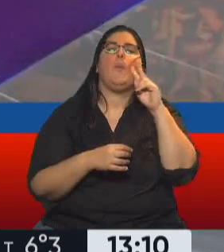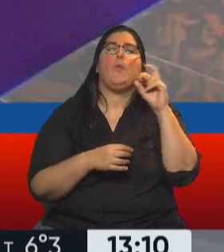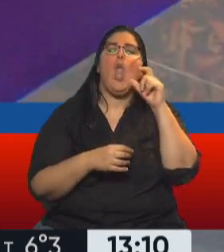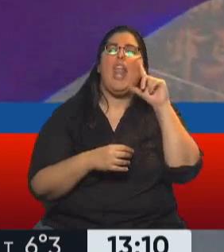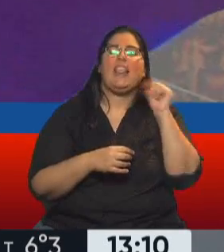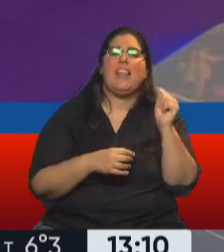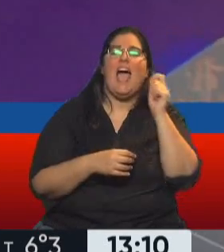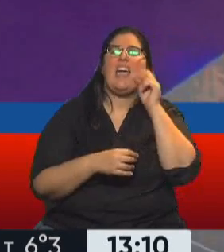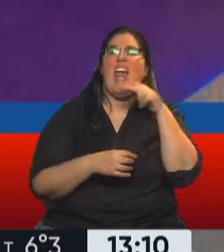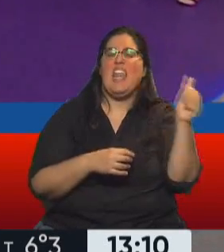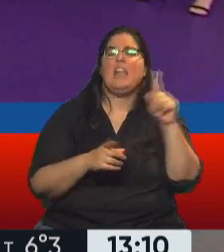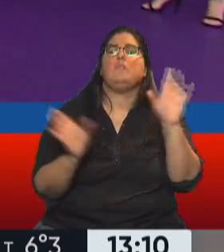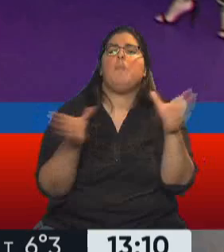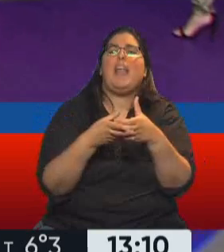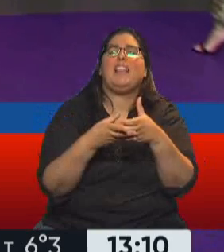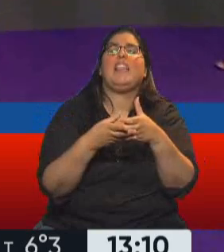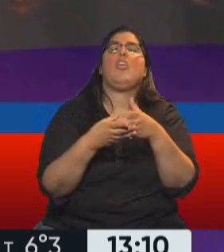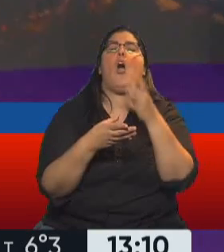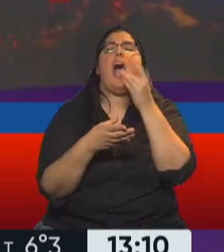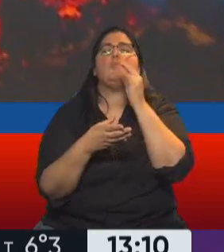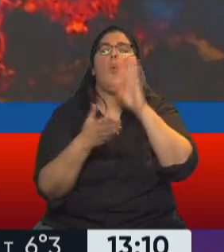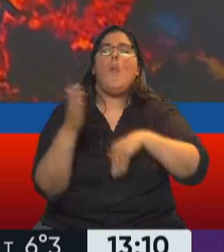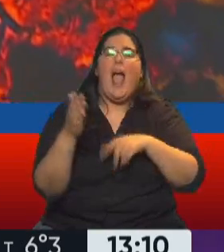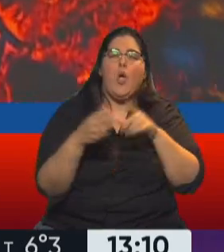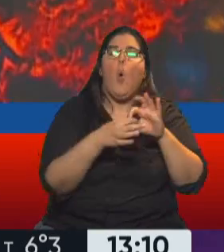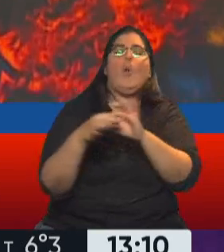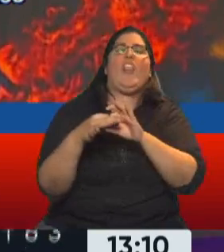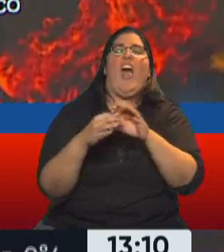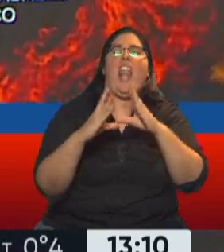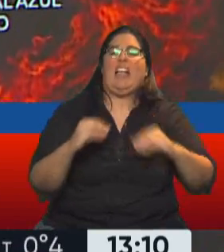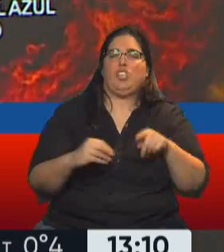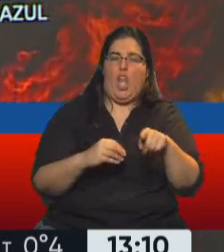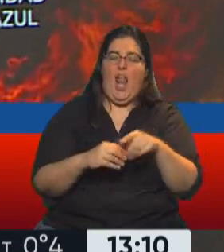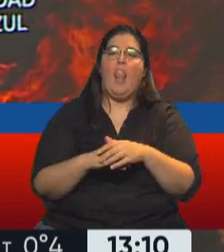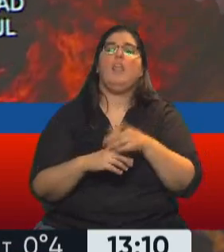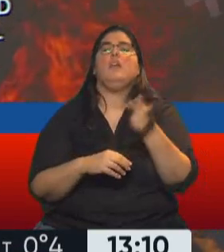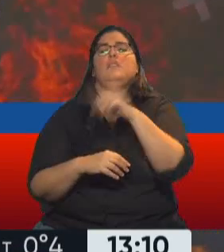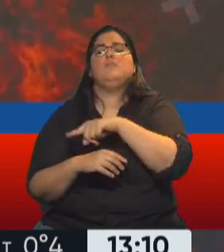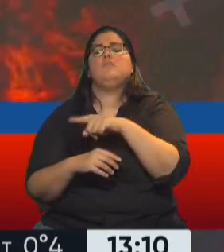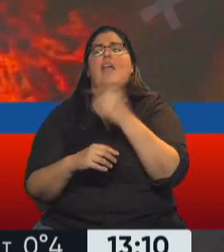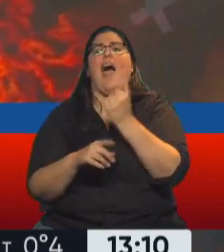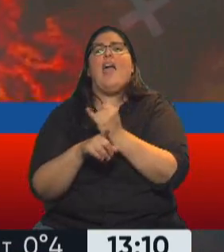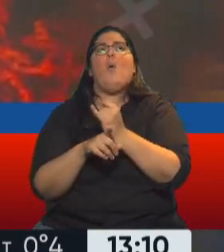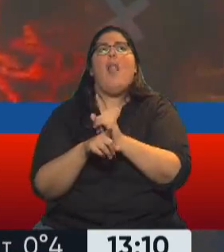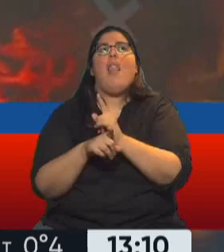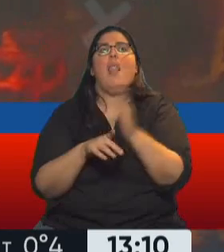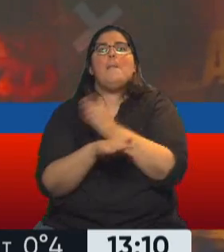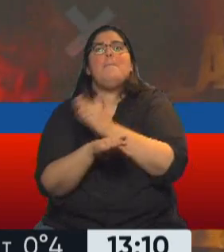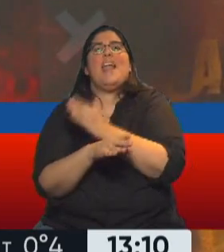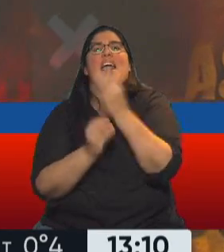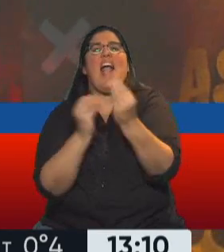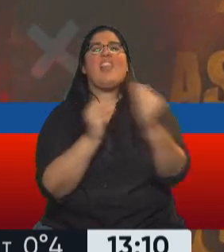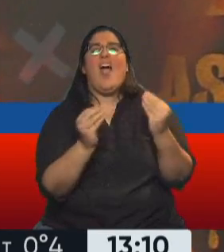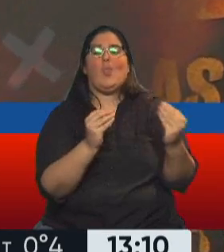Granera, del partido Unidad Nacional Azul y Blanco. Esto también es un partido que estamos viendo esas precandidaturas para la